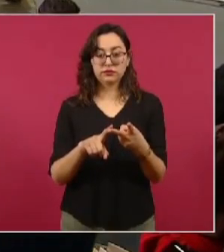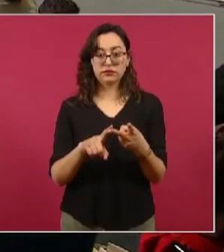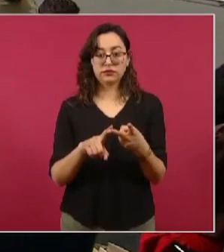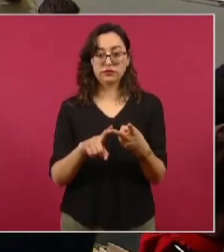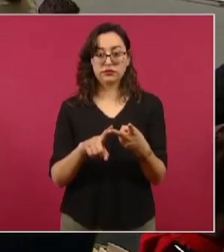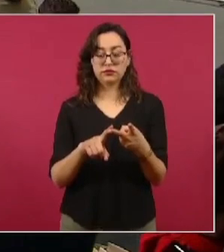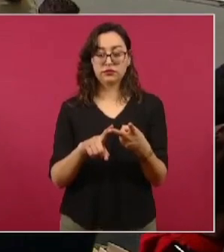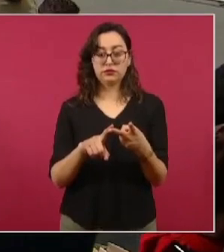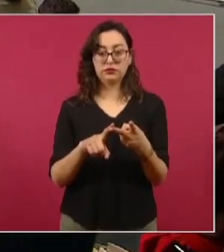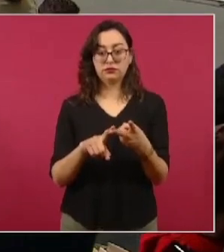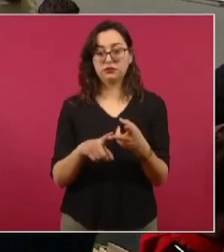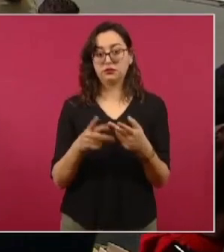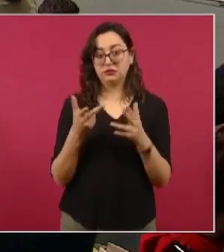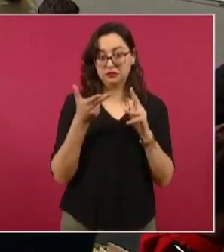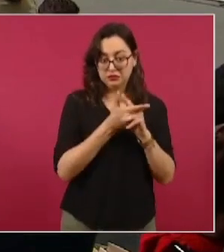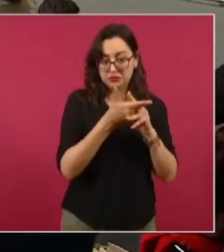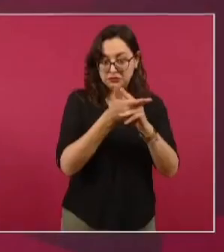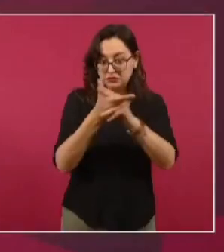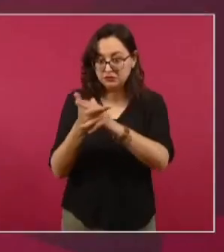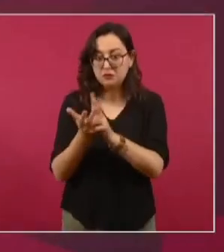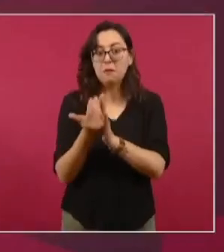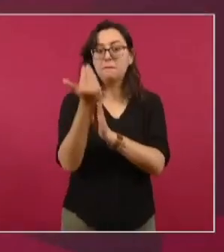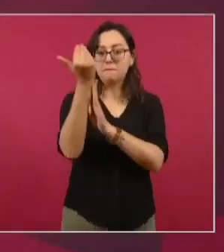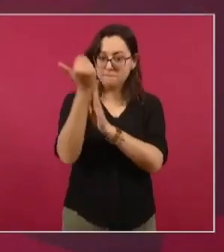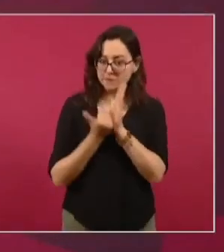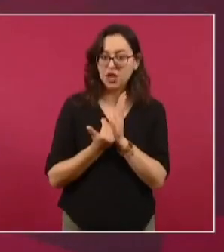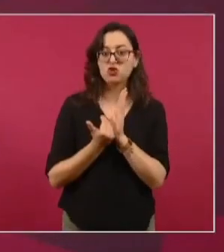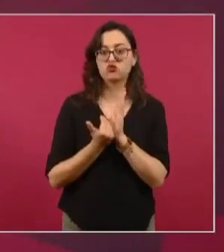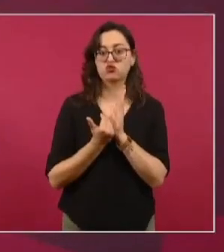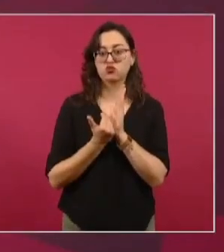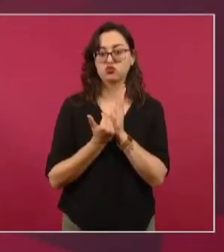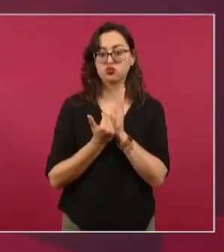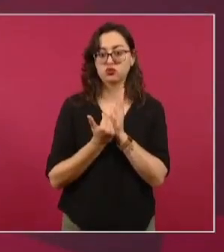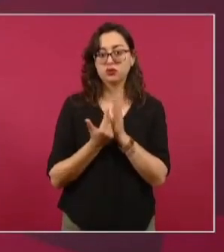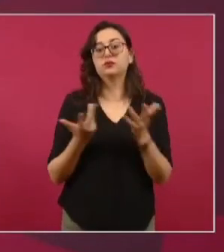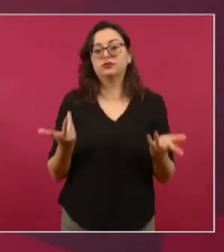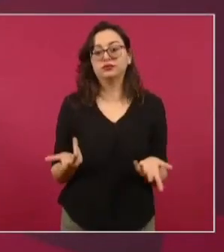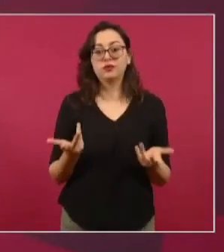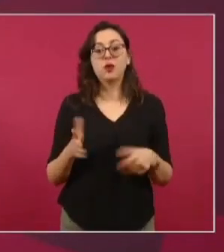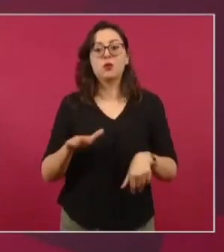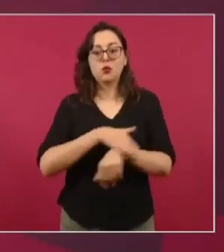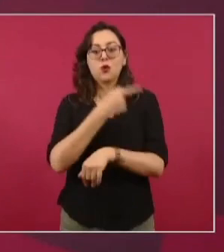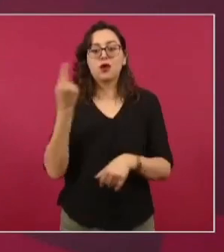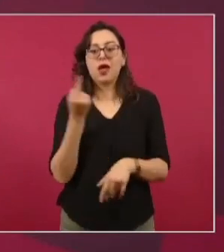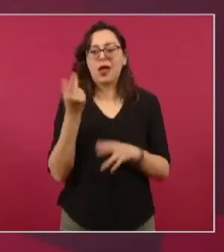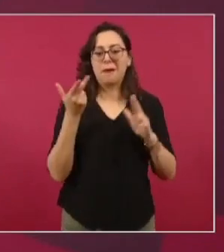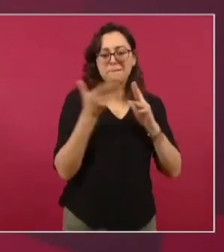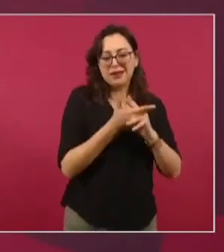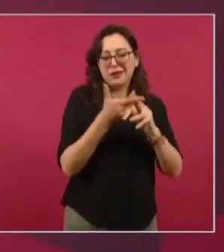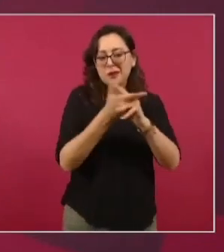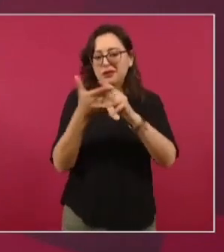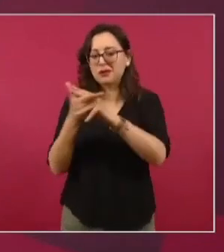los homicidios que se dan precisamente por eso